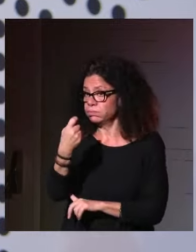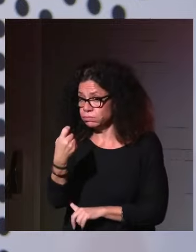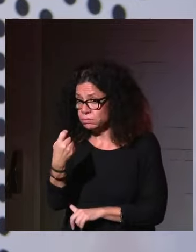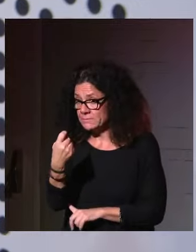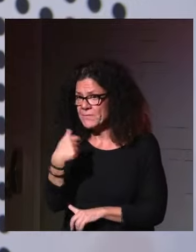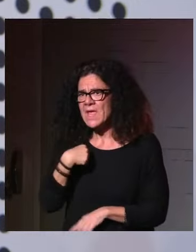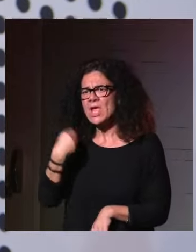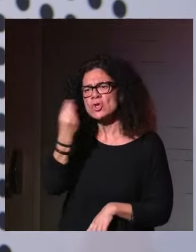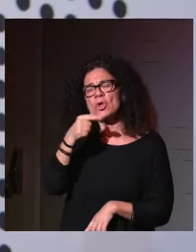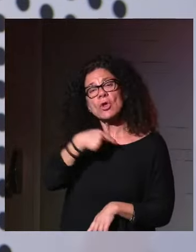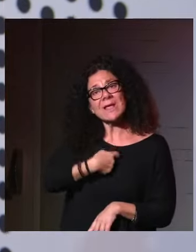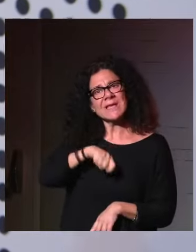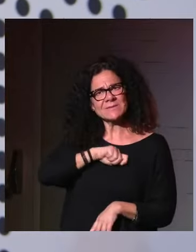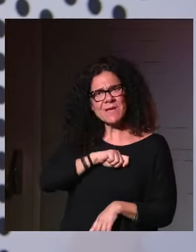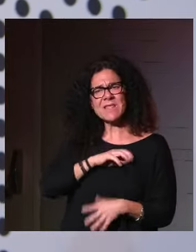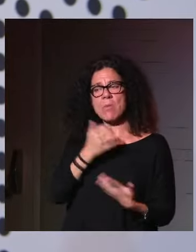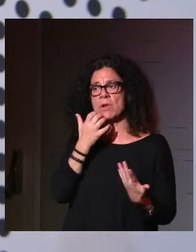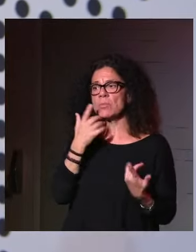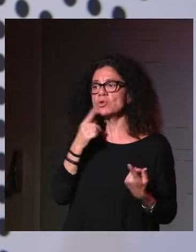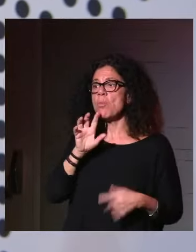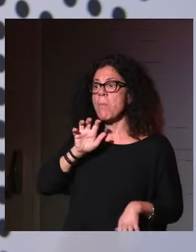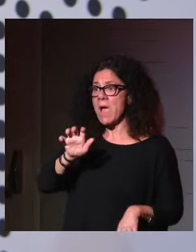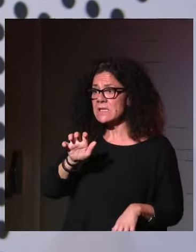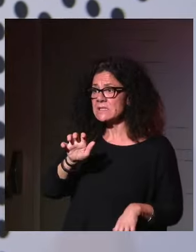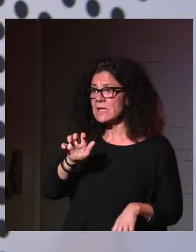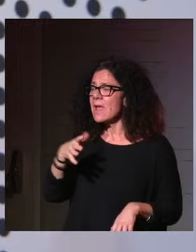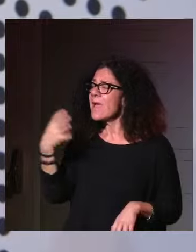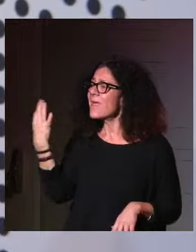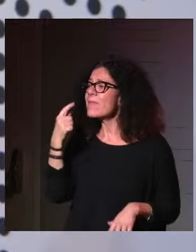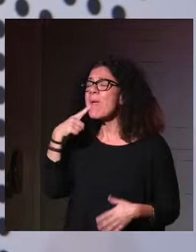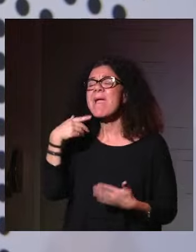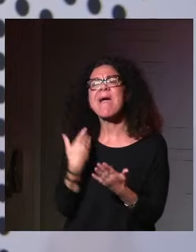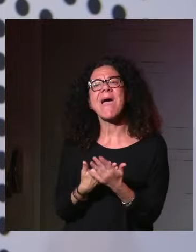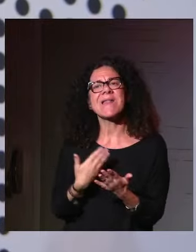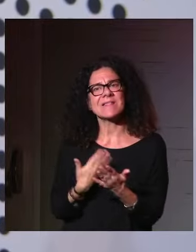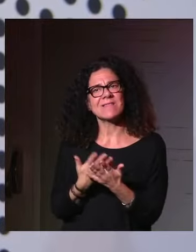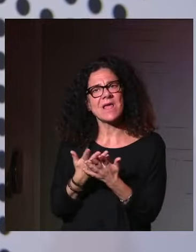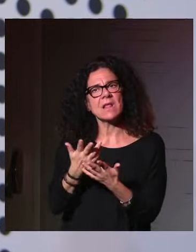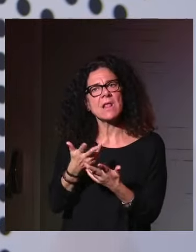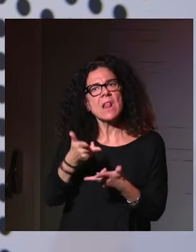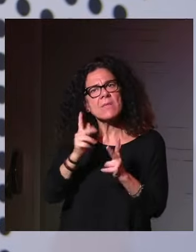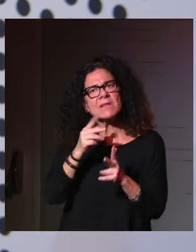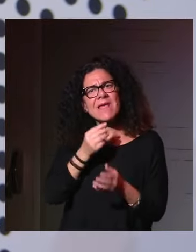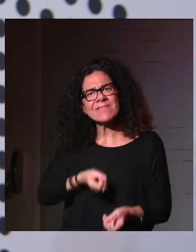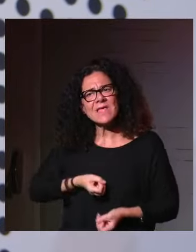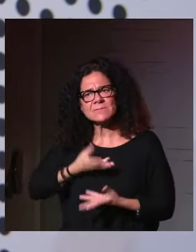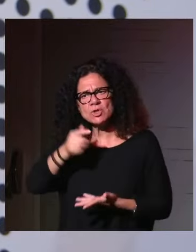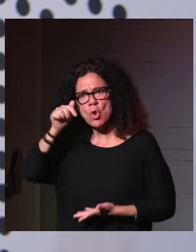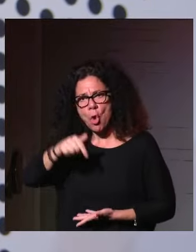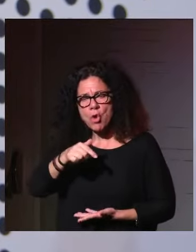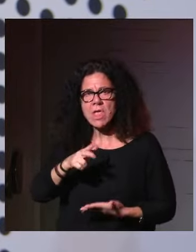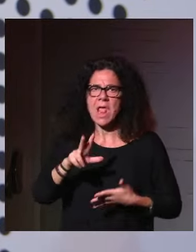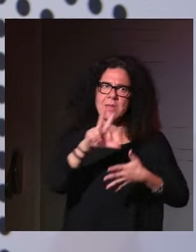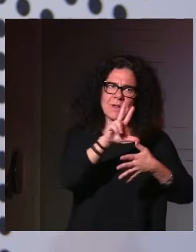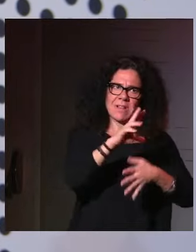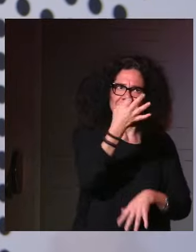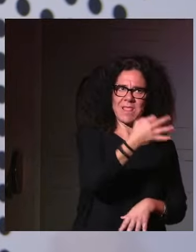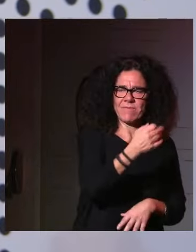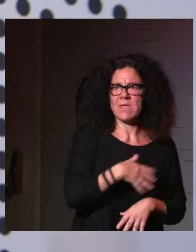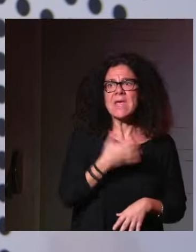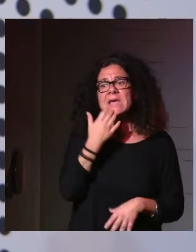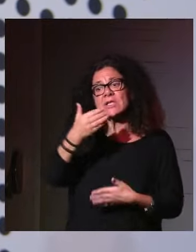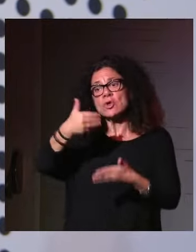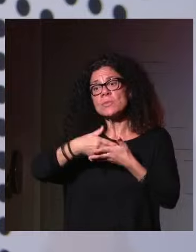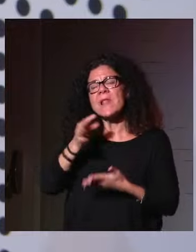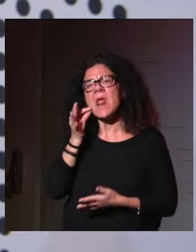y creo que España por ejemplo es un país que tiene que garantizar que haya libertad de expresión hoy en América Latina si nos piden